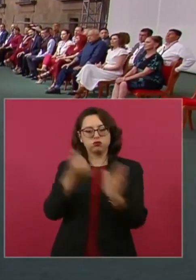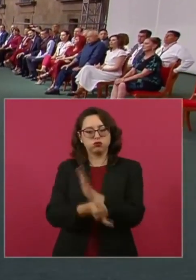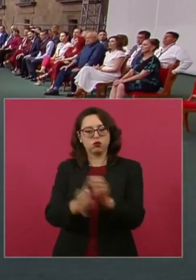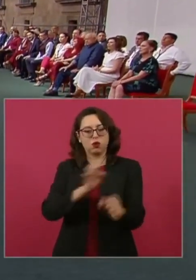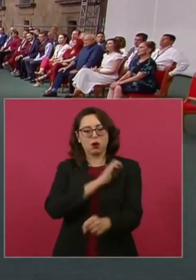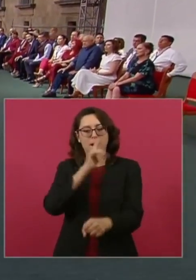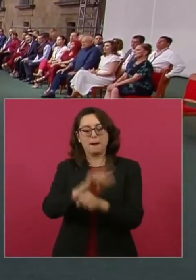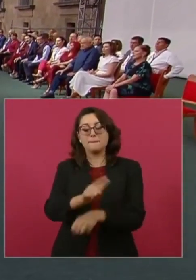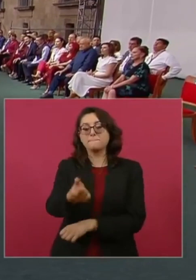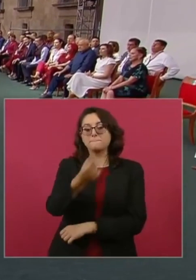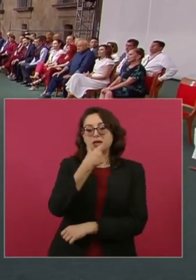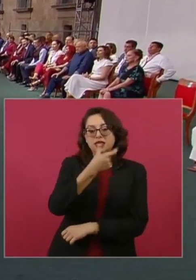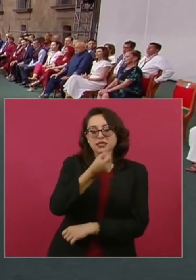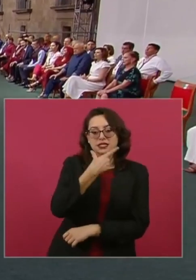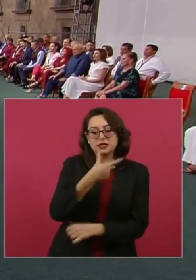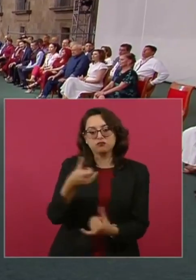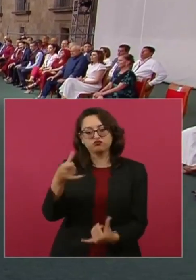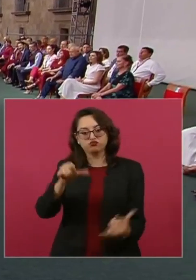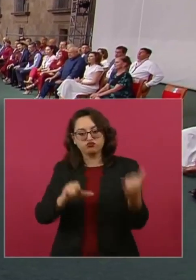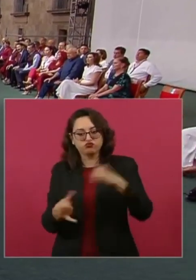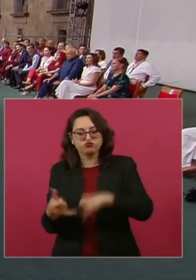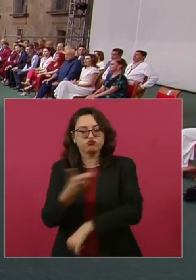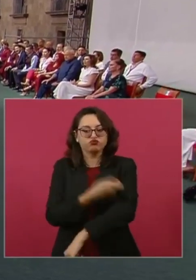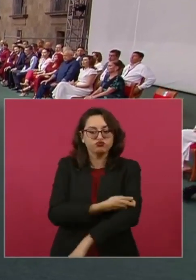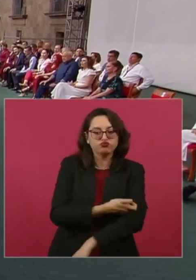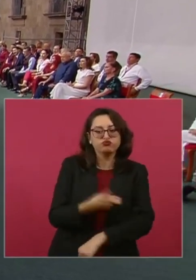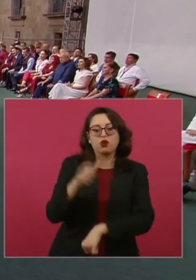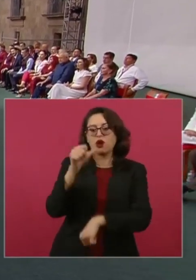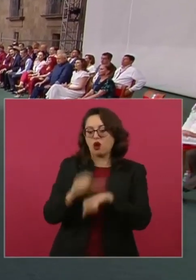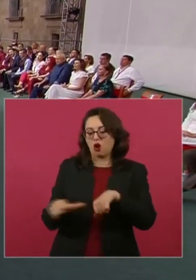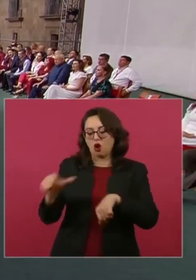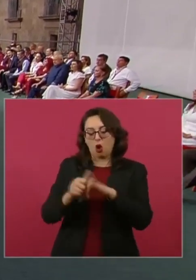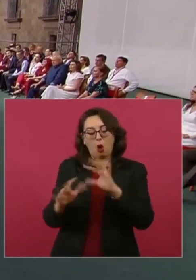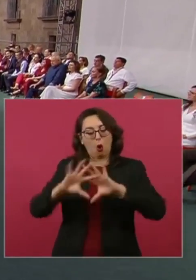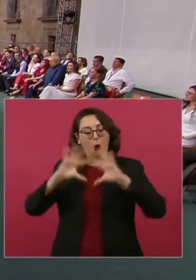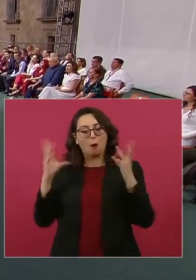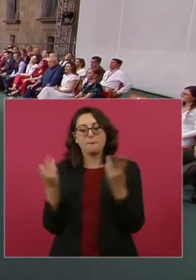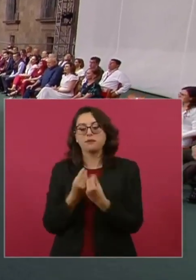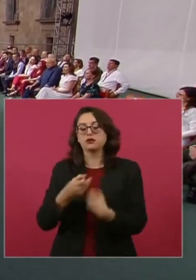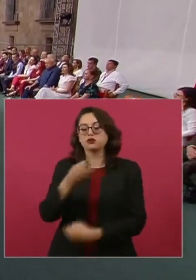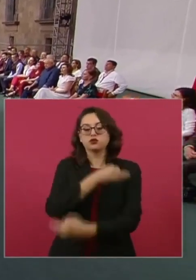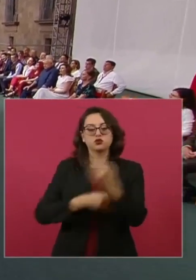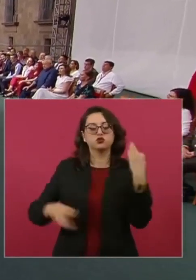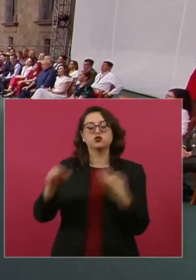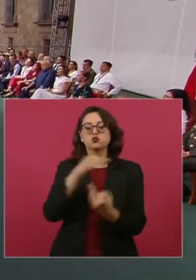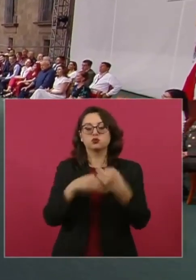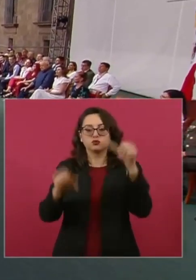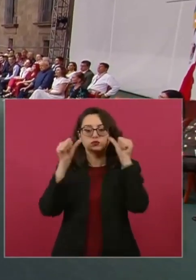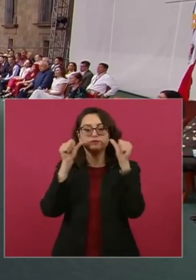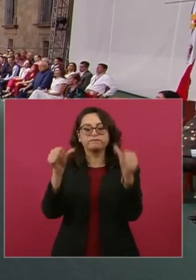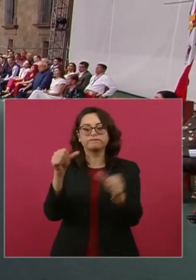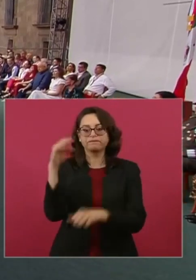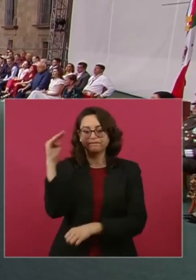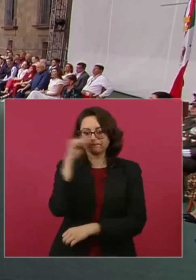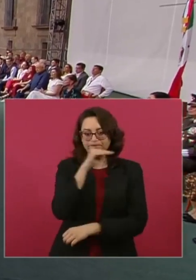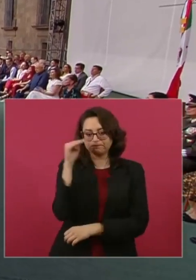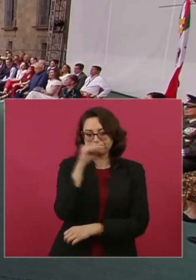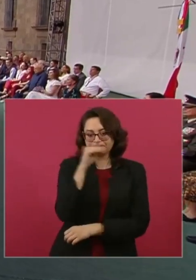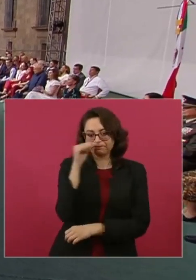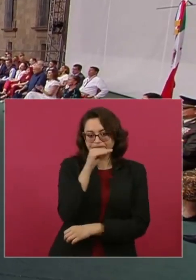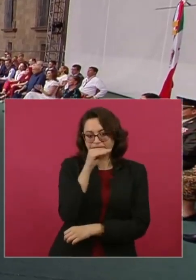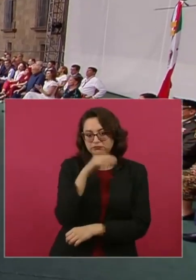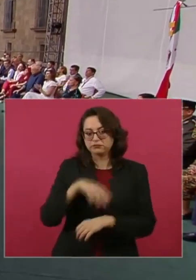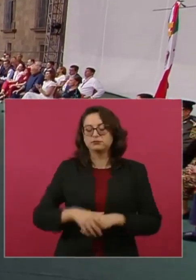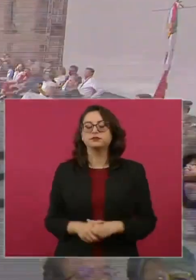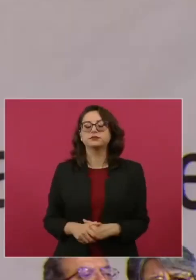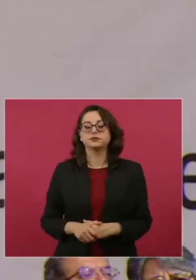specialists, estudios, nurses, e intervenciones quirúrgicas, todo, surgeries, de manera everything gratuita. For free. So this is the